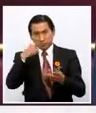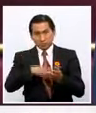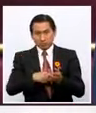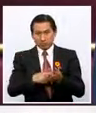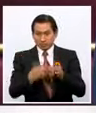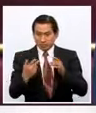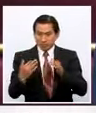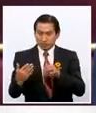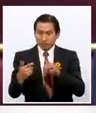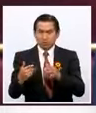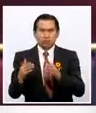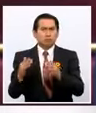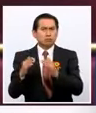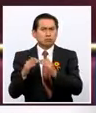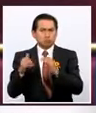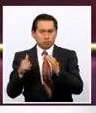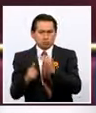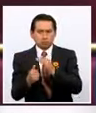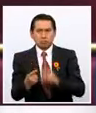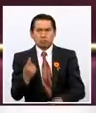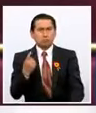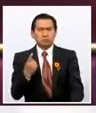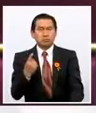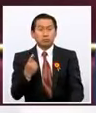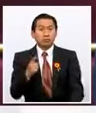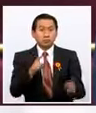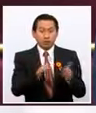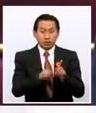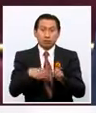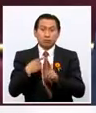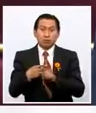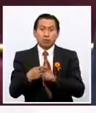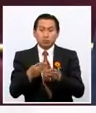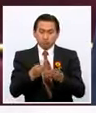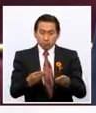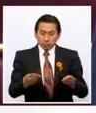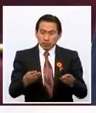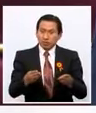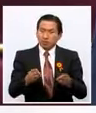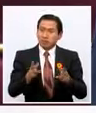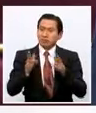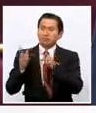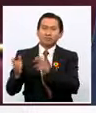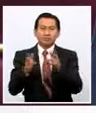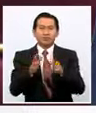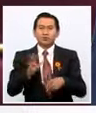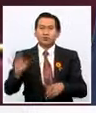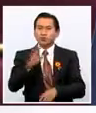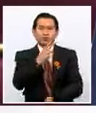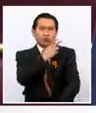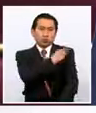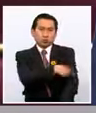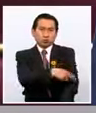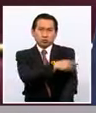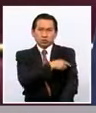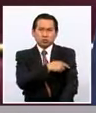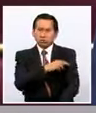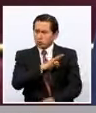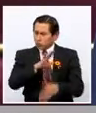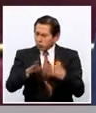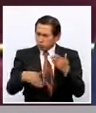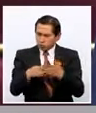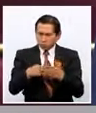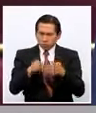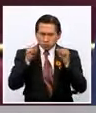hicimos la cuarentena también equipamos y seguimos equipando hospitales con toda la potencia que nos